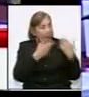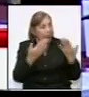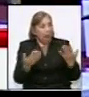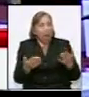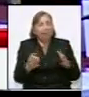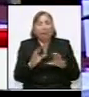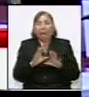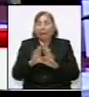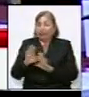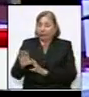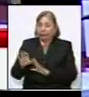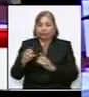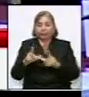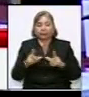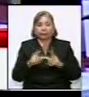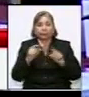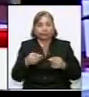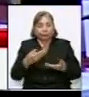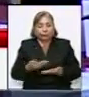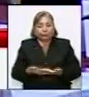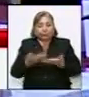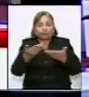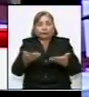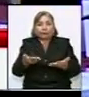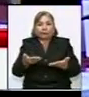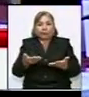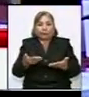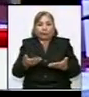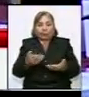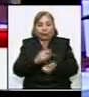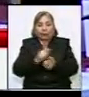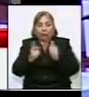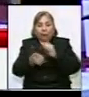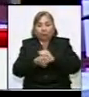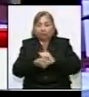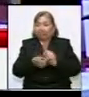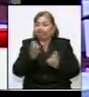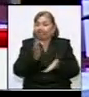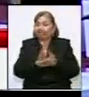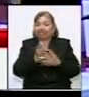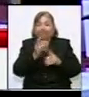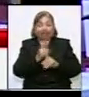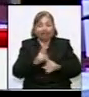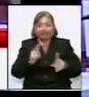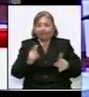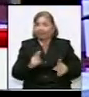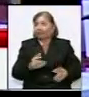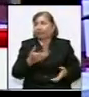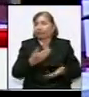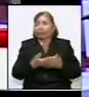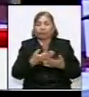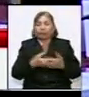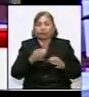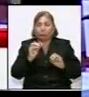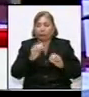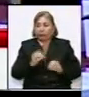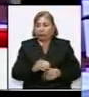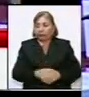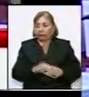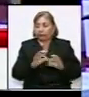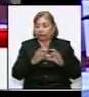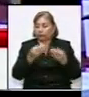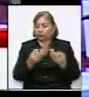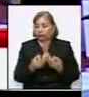otro lado se propone que a quienes se les haya revocado la conversión de la pena privativa de libertad por el delito de omisión de asistencia familiar